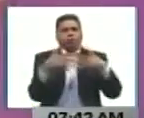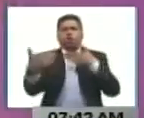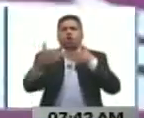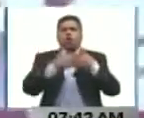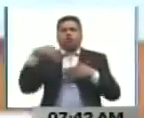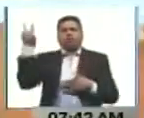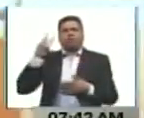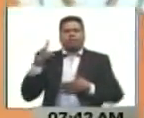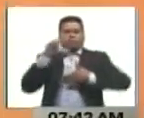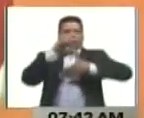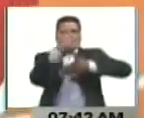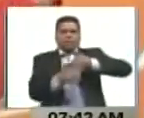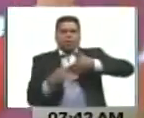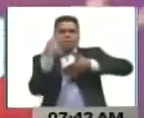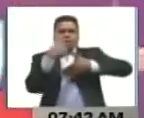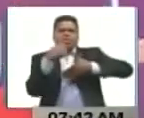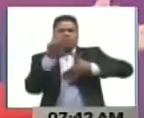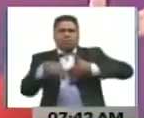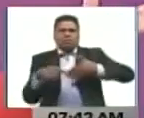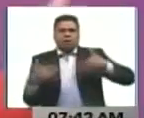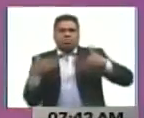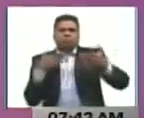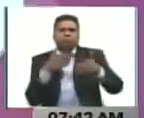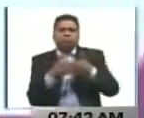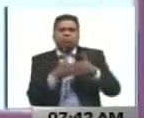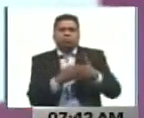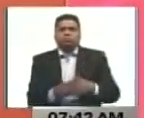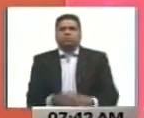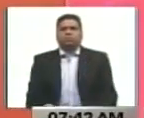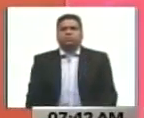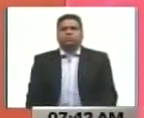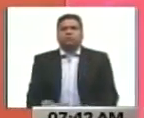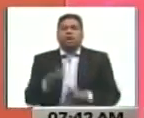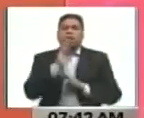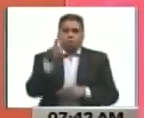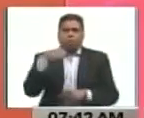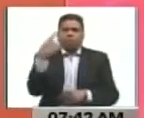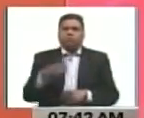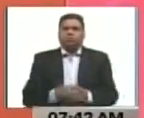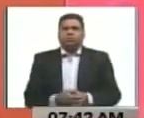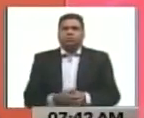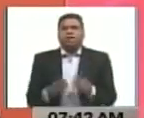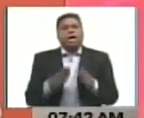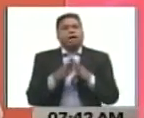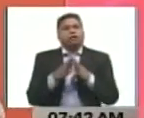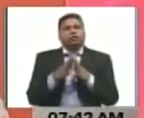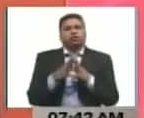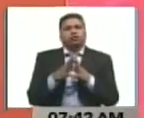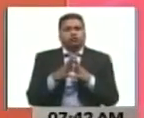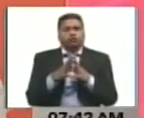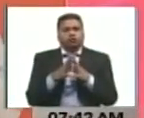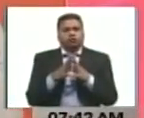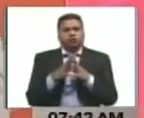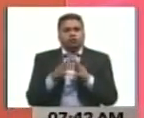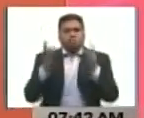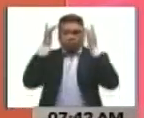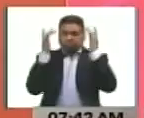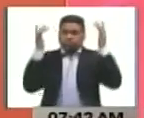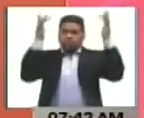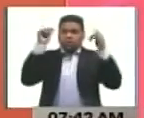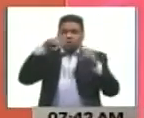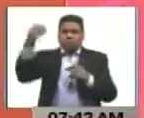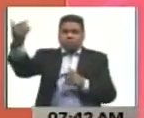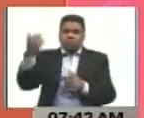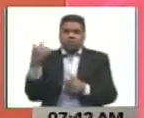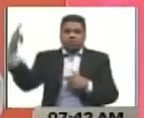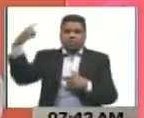vamos a responder de manera más profunda en la próxima parte. Y aparte conocer a algunos de los intelectuales que vienen, que seguramente son amigos de la casa, y la participación de nuestro